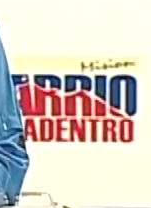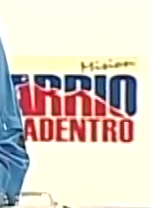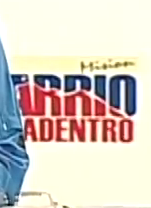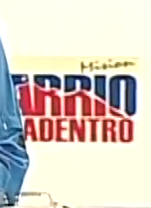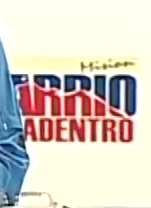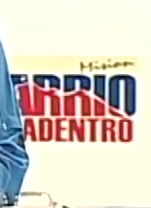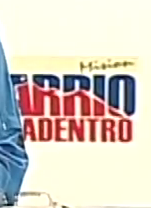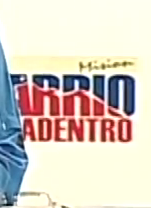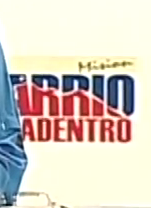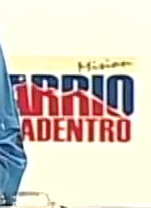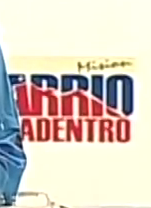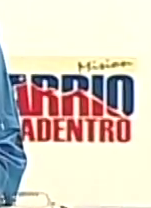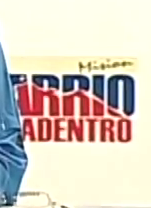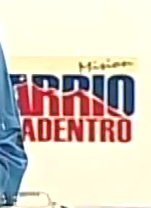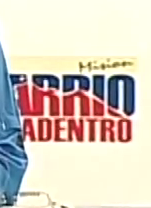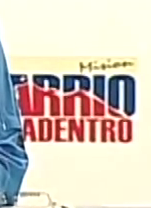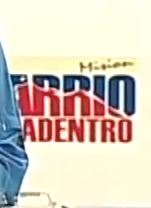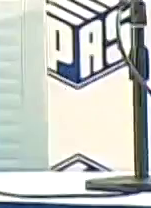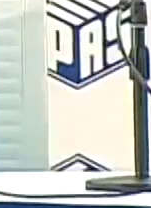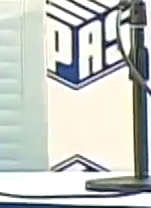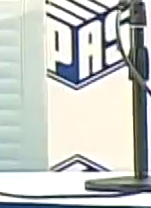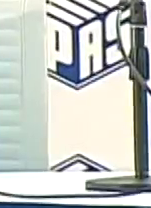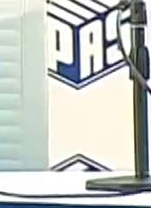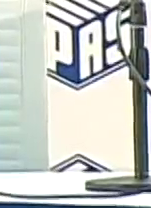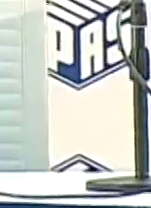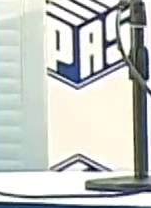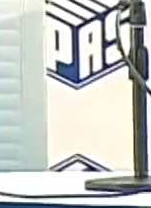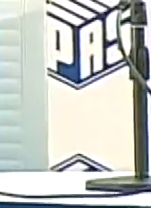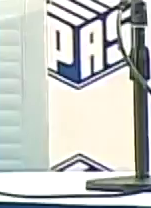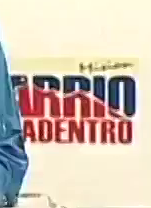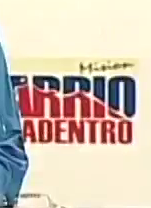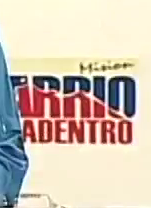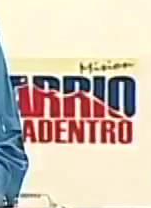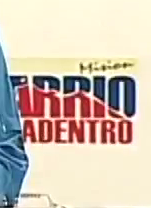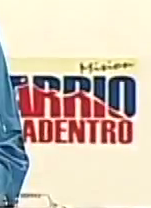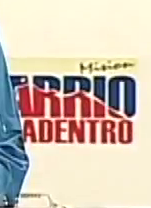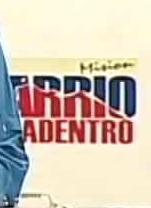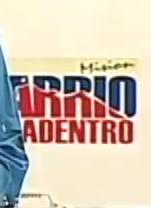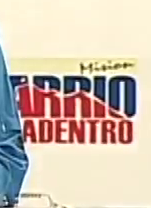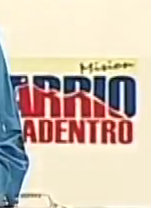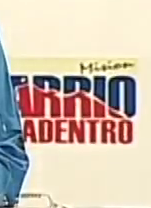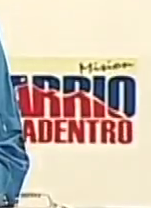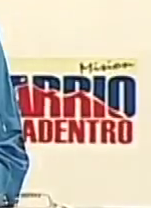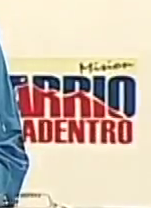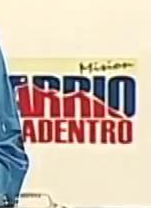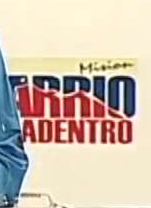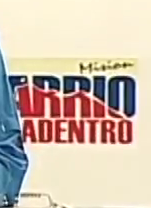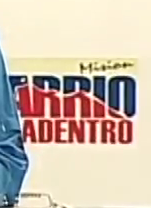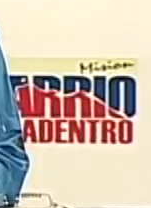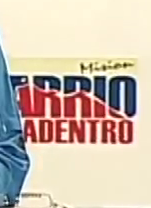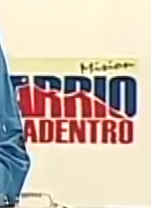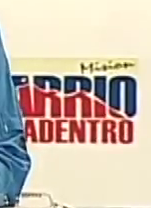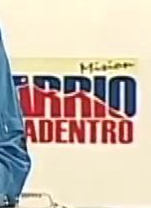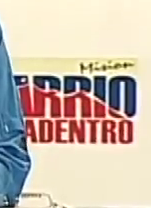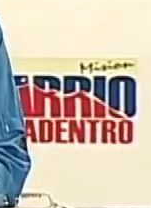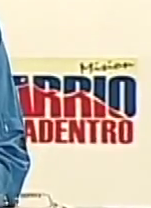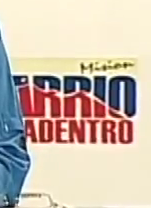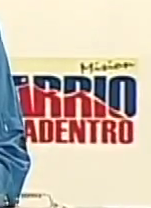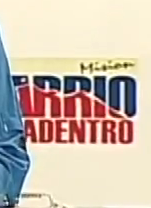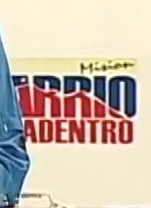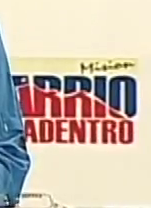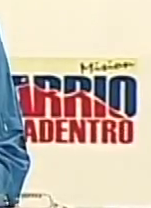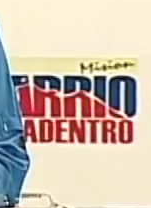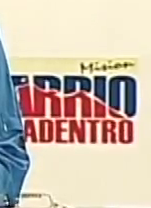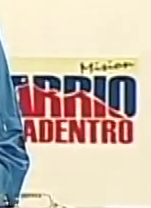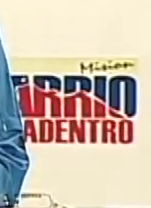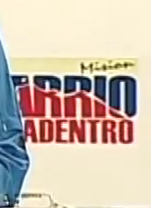tú con la ministra del Poder Popular para Pueblos Indígenas, Aloa Núñez, que debe estar escuchándome. Aloa,